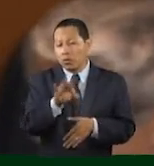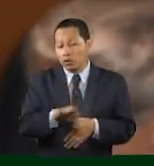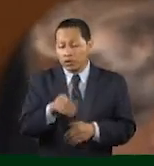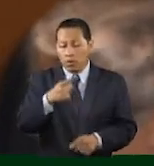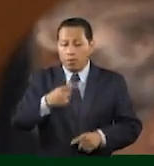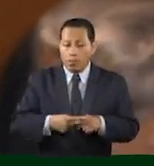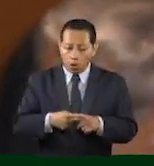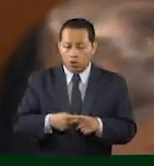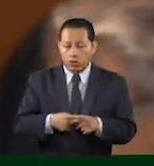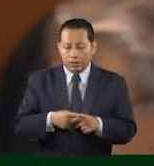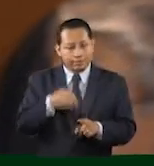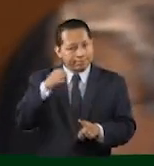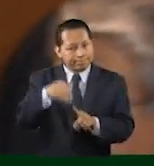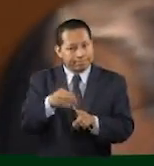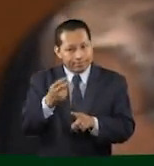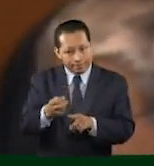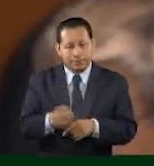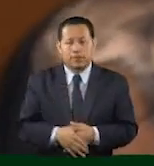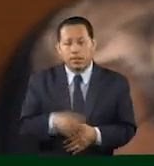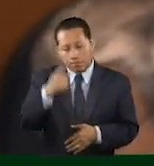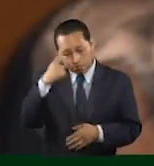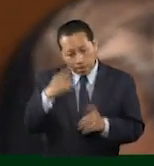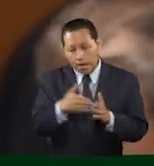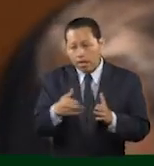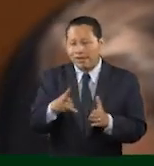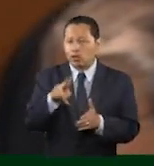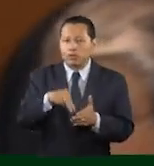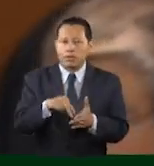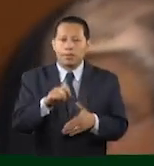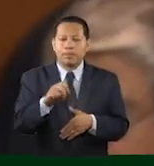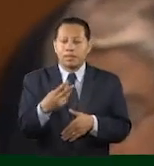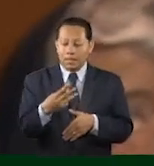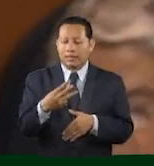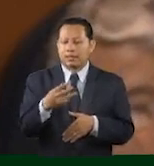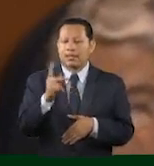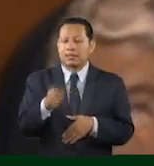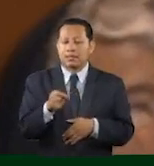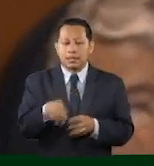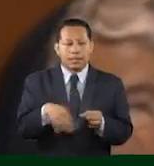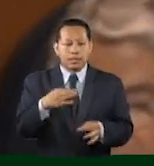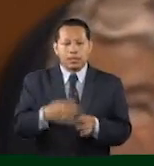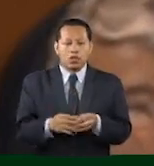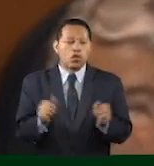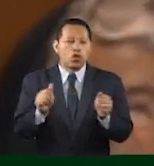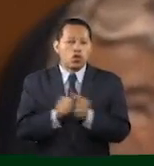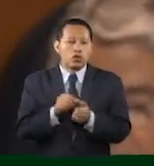por adjudicación directa. Para el 2023 se consolidó